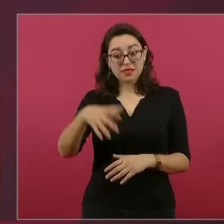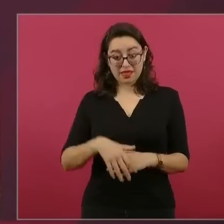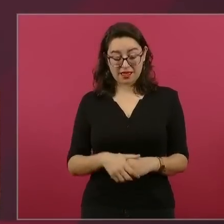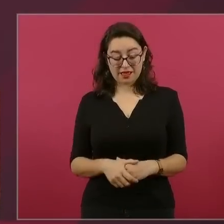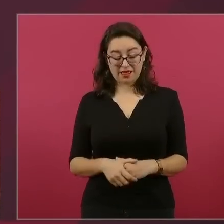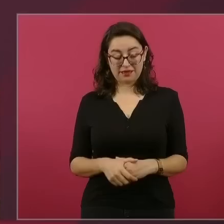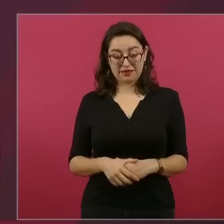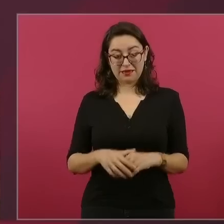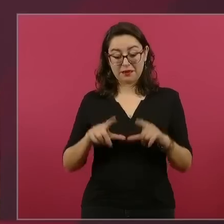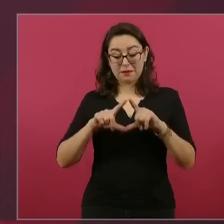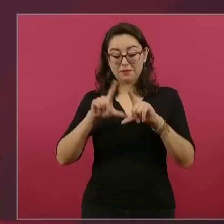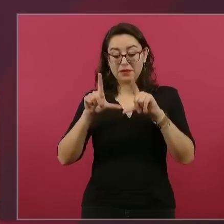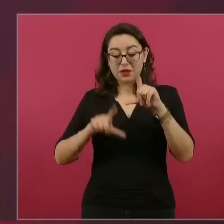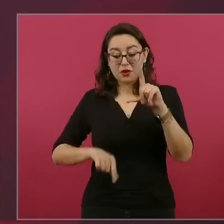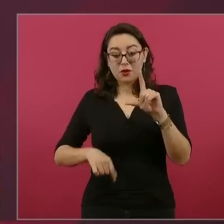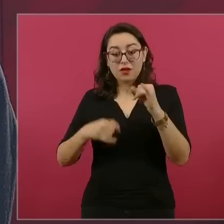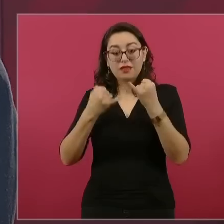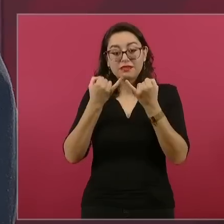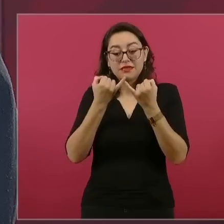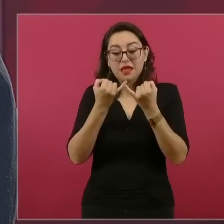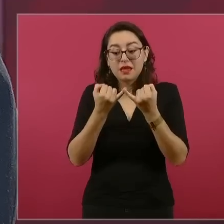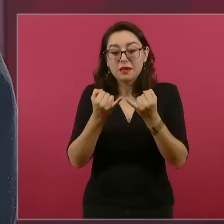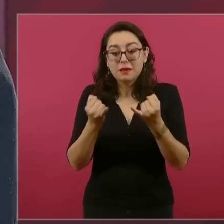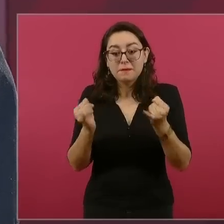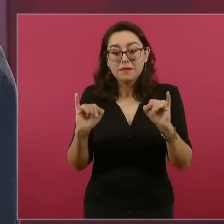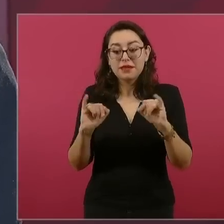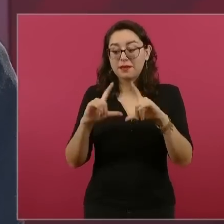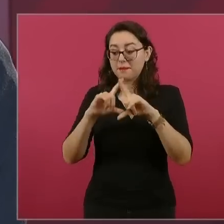independiente, soberano.